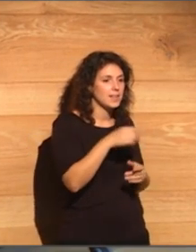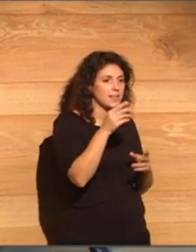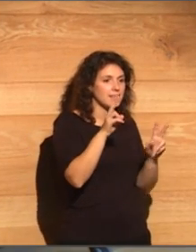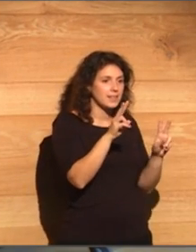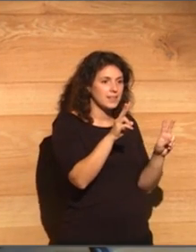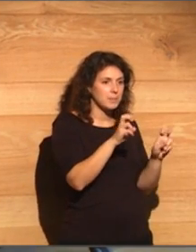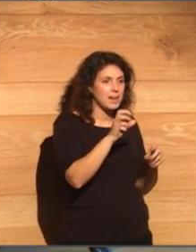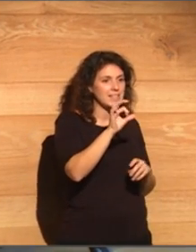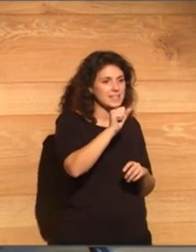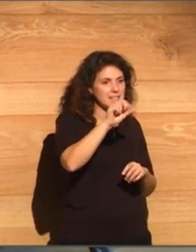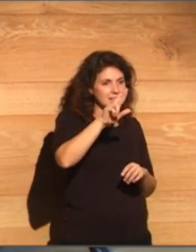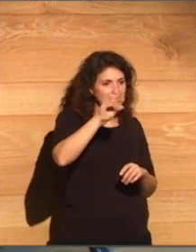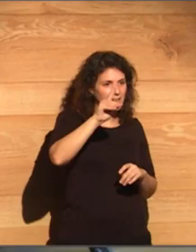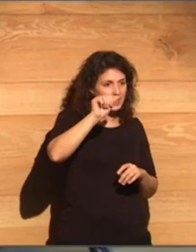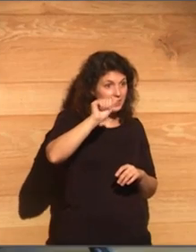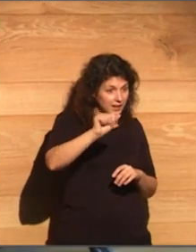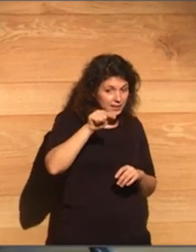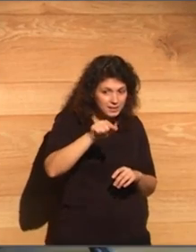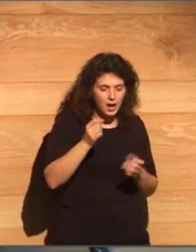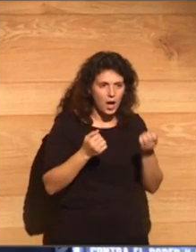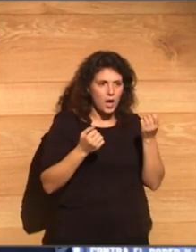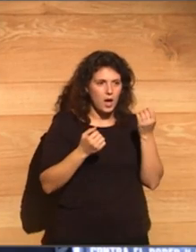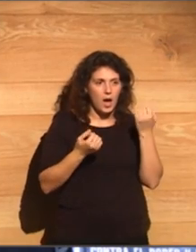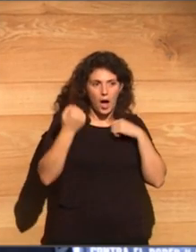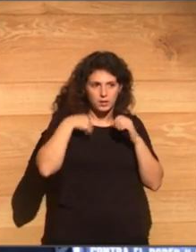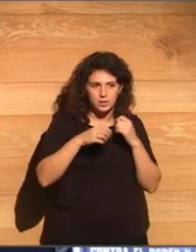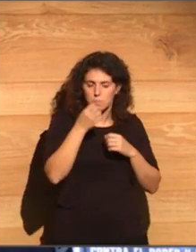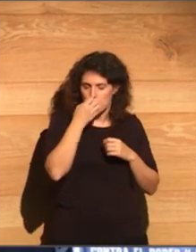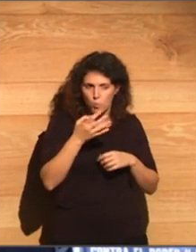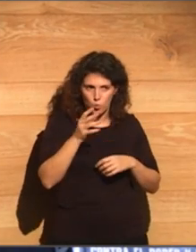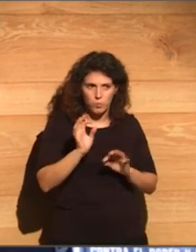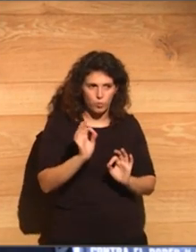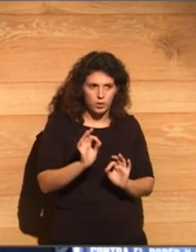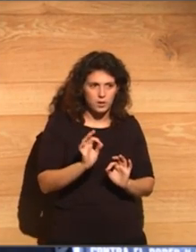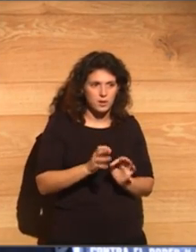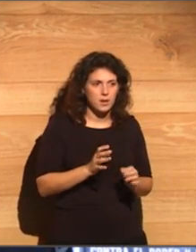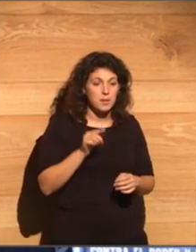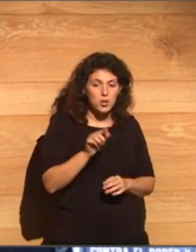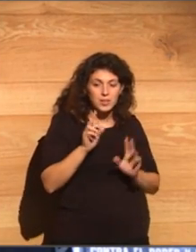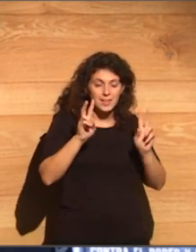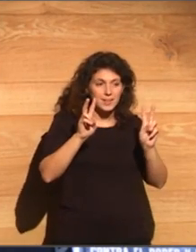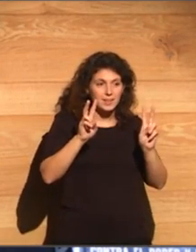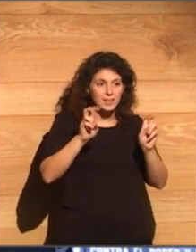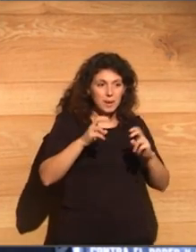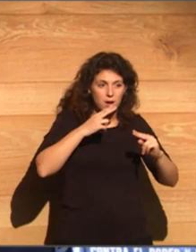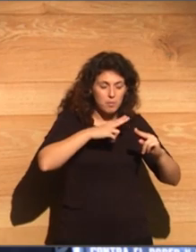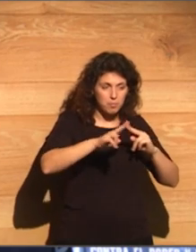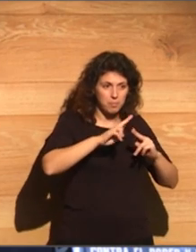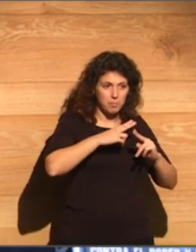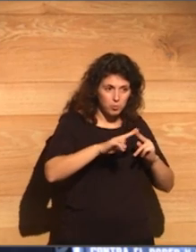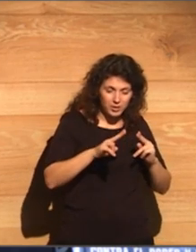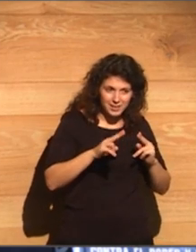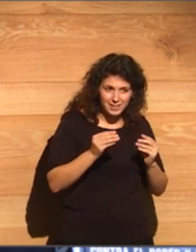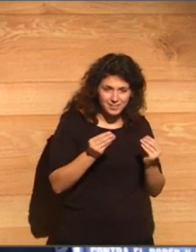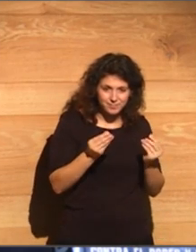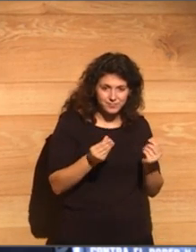Rosa María Sardá, que es excelente, es una muy buena actriz, pero incluso esa parte sobre la política también está